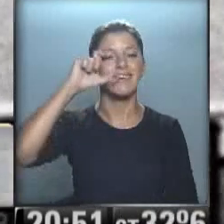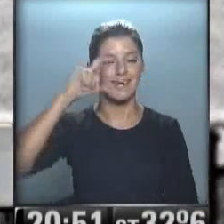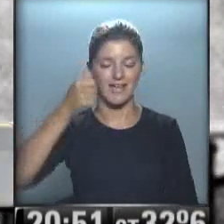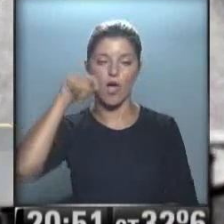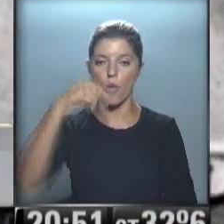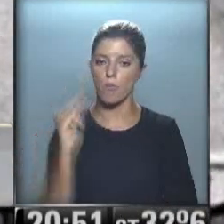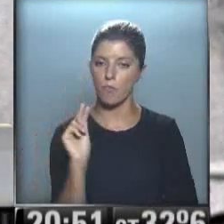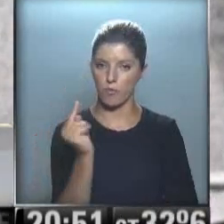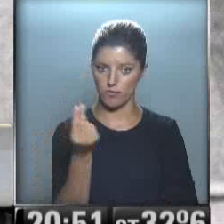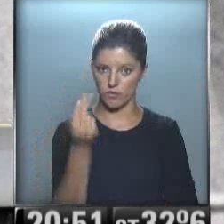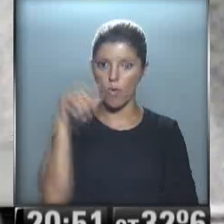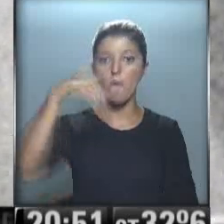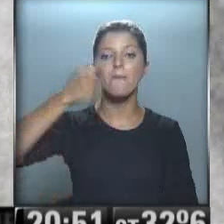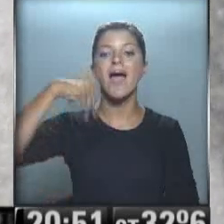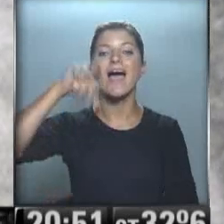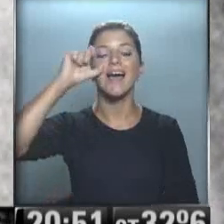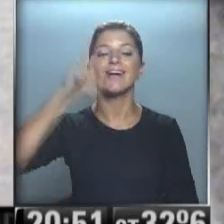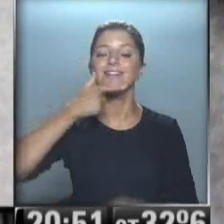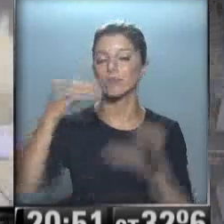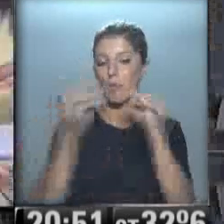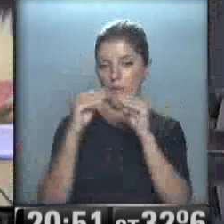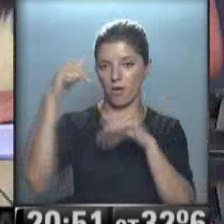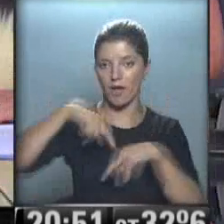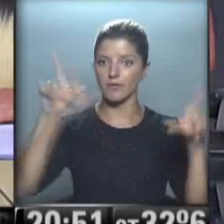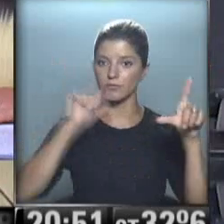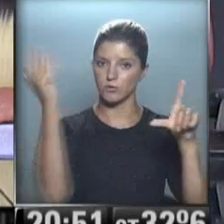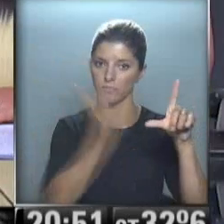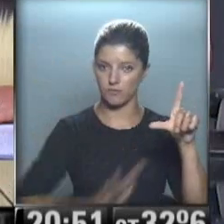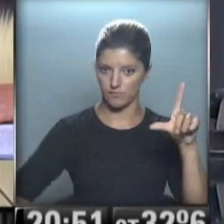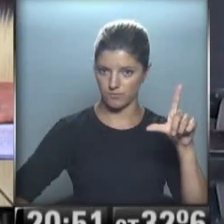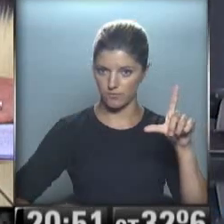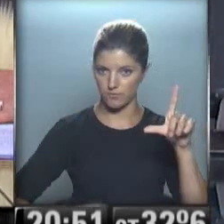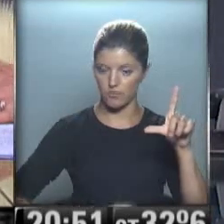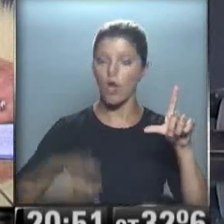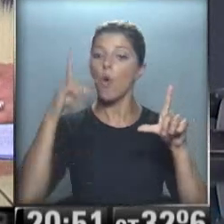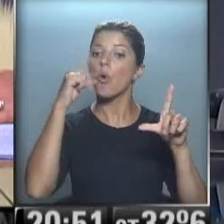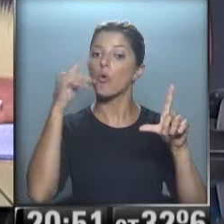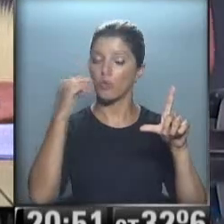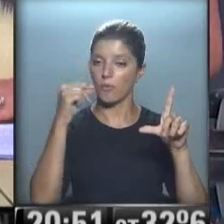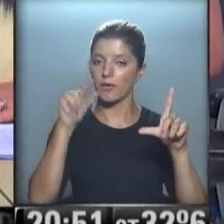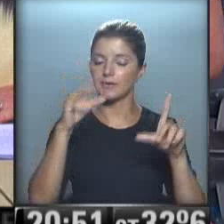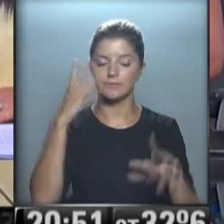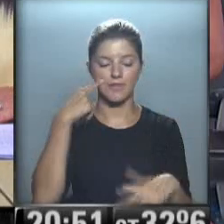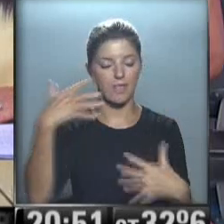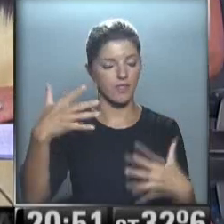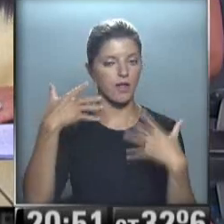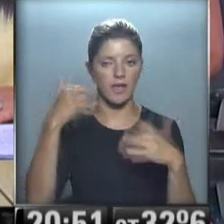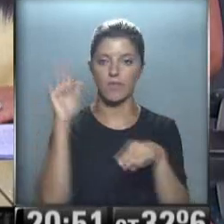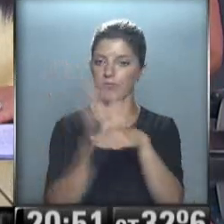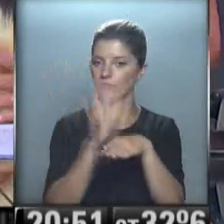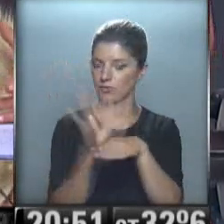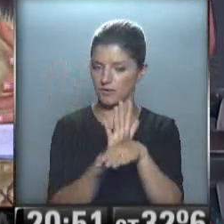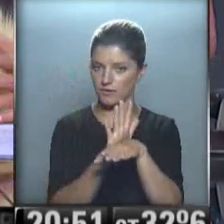manes un compañero de la televisión pública un hombre que sabía muchísimo de cine así que